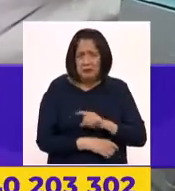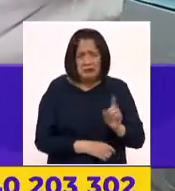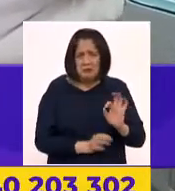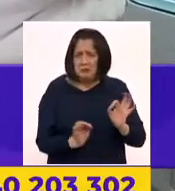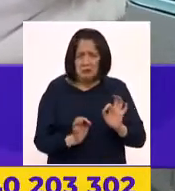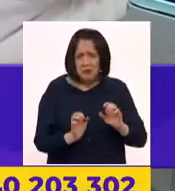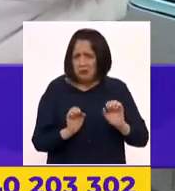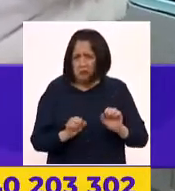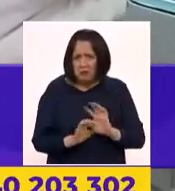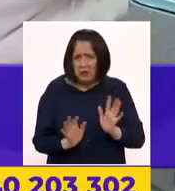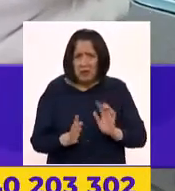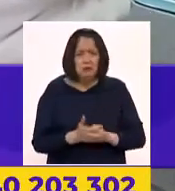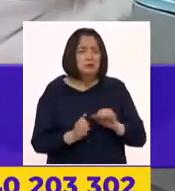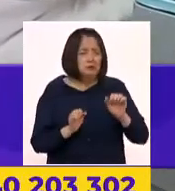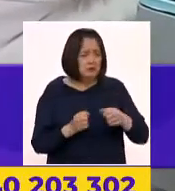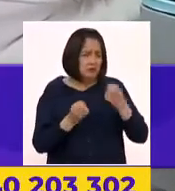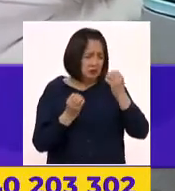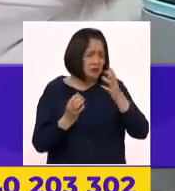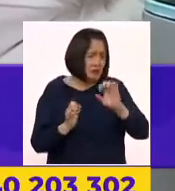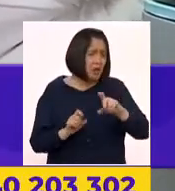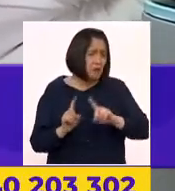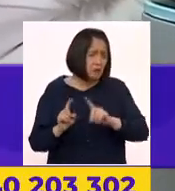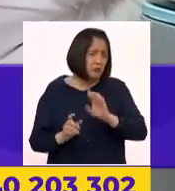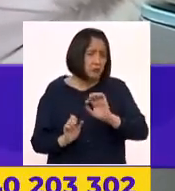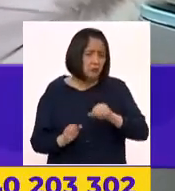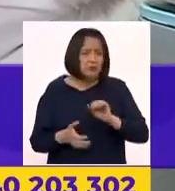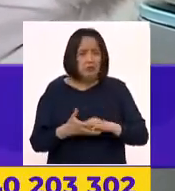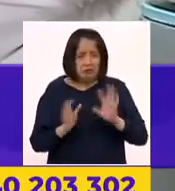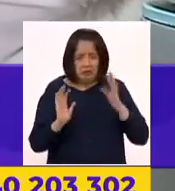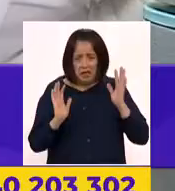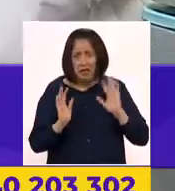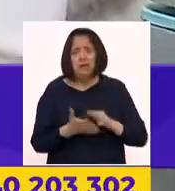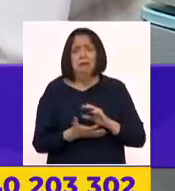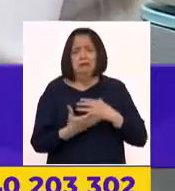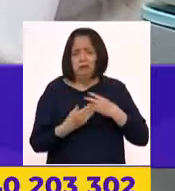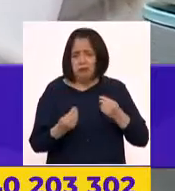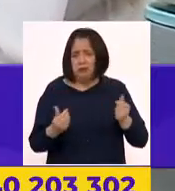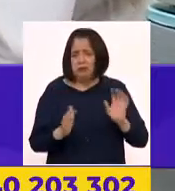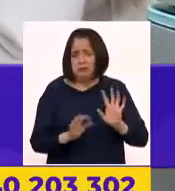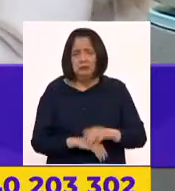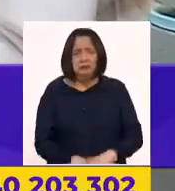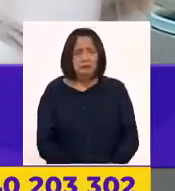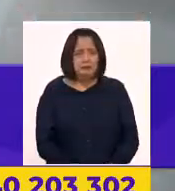casi nula, sí se han reportado algunos casos que lograron ser controlados.